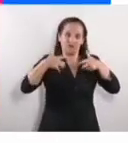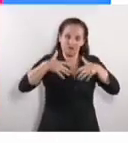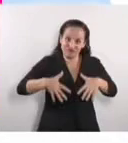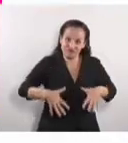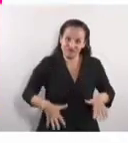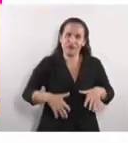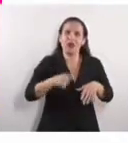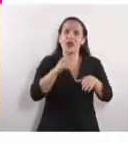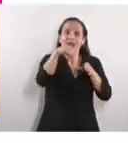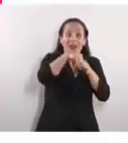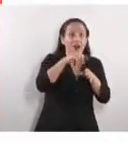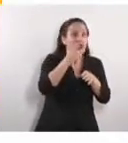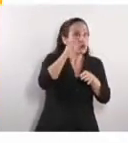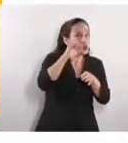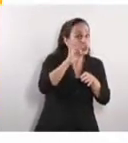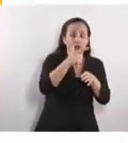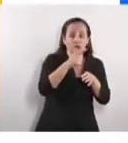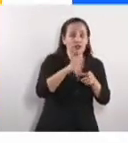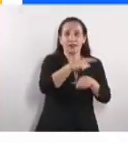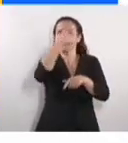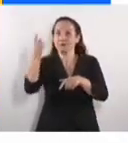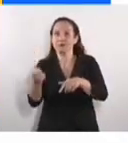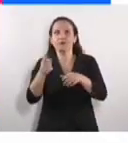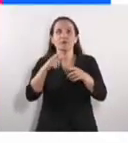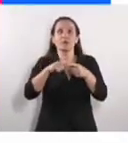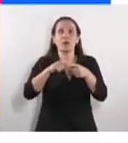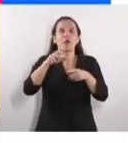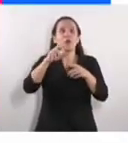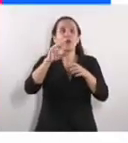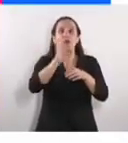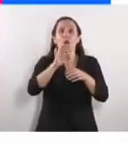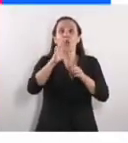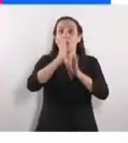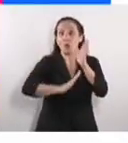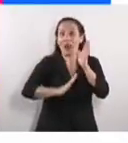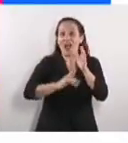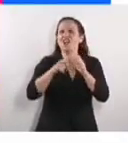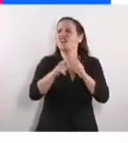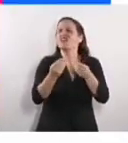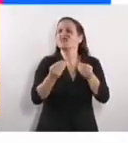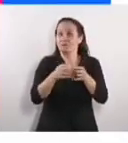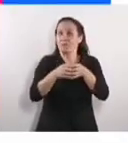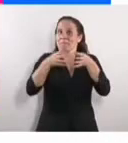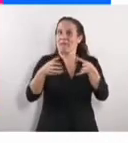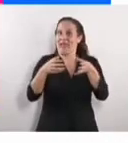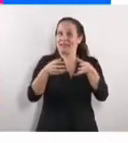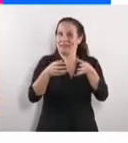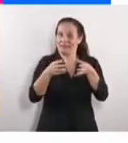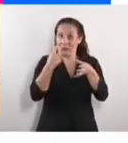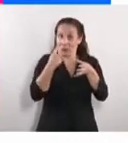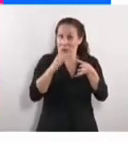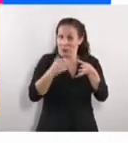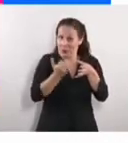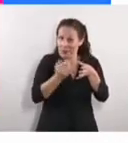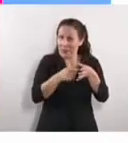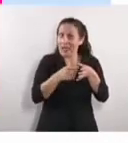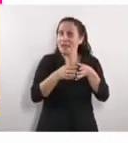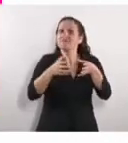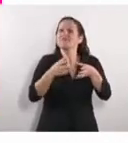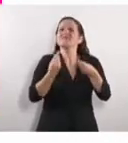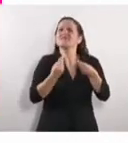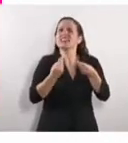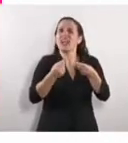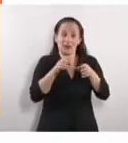tienen núcleo. Los glóbulos blancos o leucocitos son células vivas de mayor tamaño. Se trasladan, salen